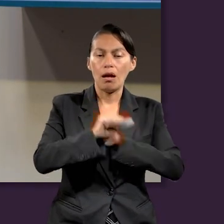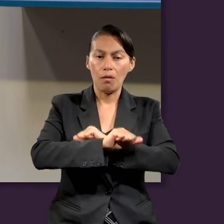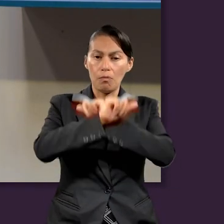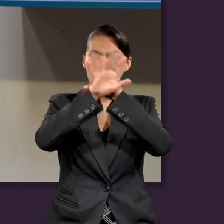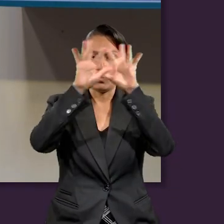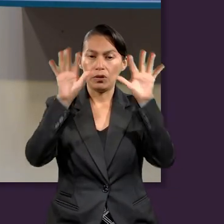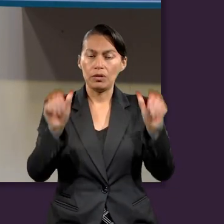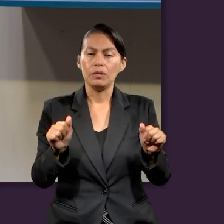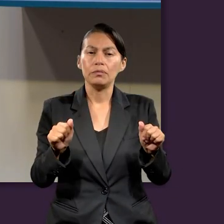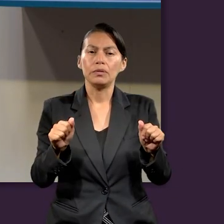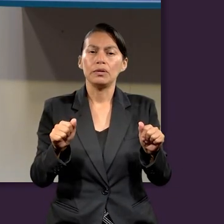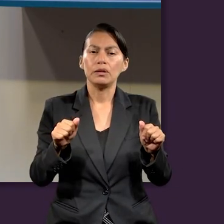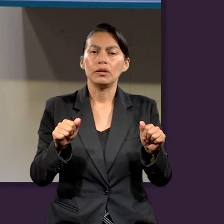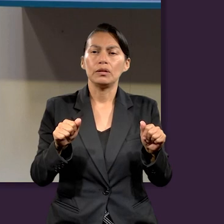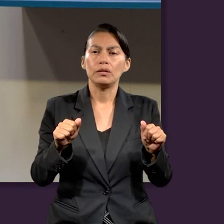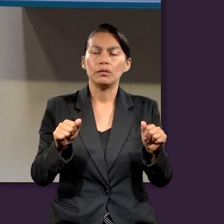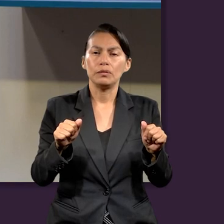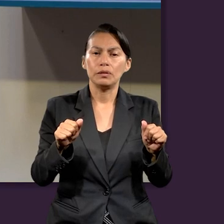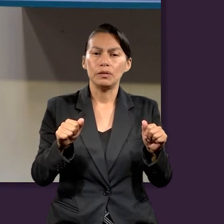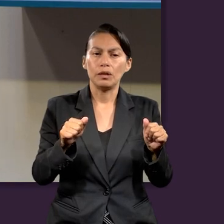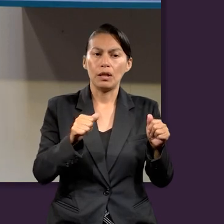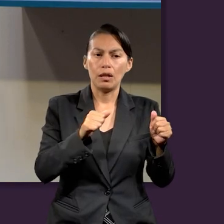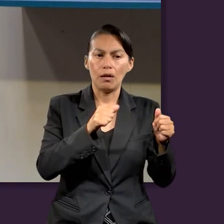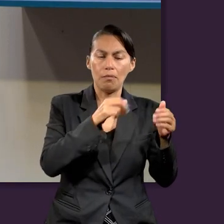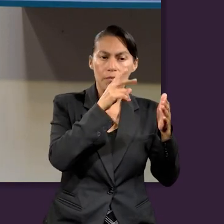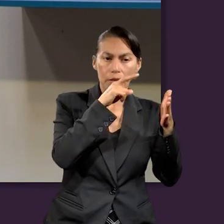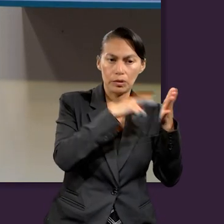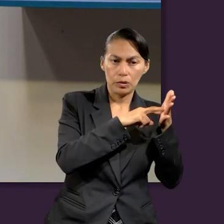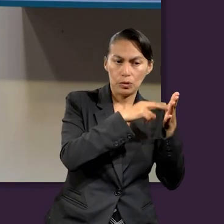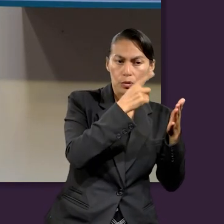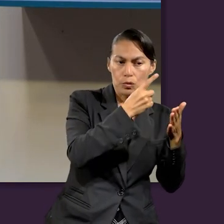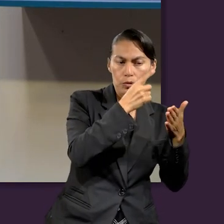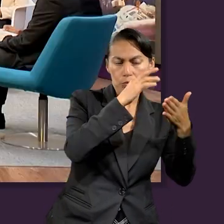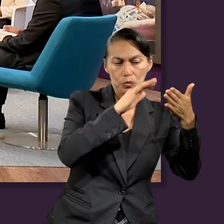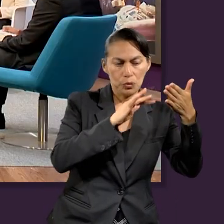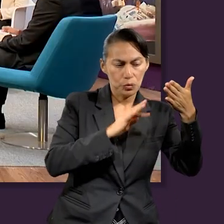Apocalipsis, comenzando en el versículo 1.